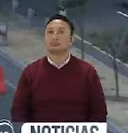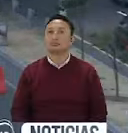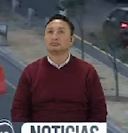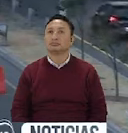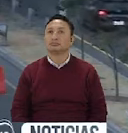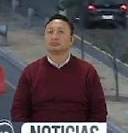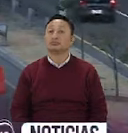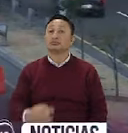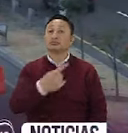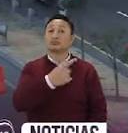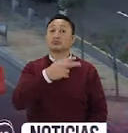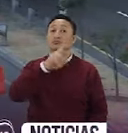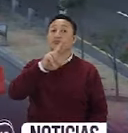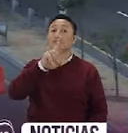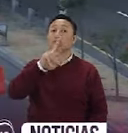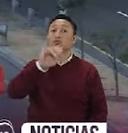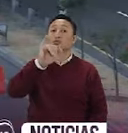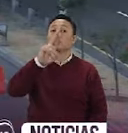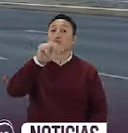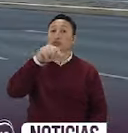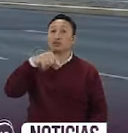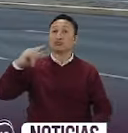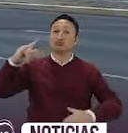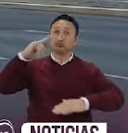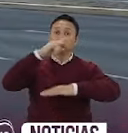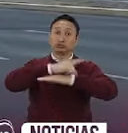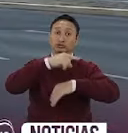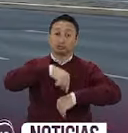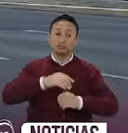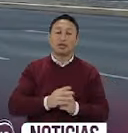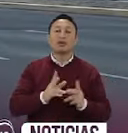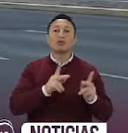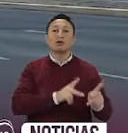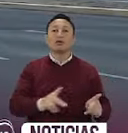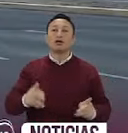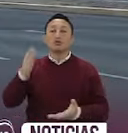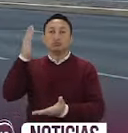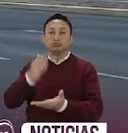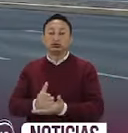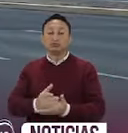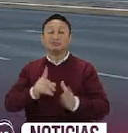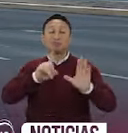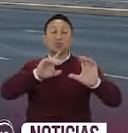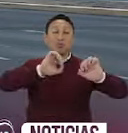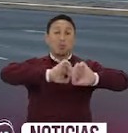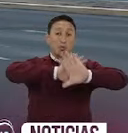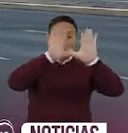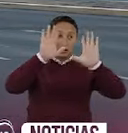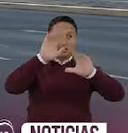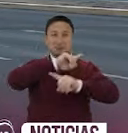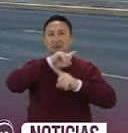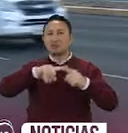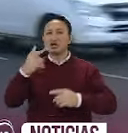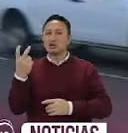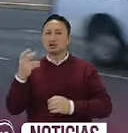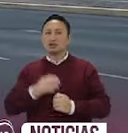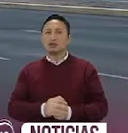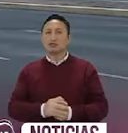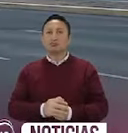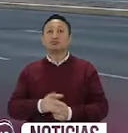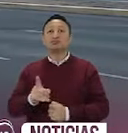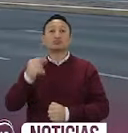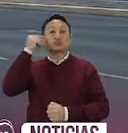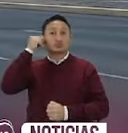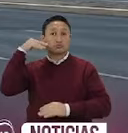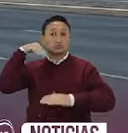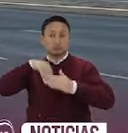al aeropuerto de la capital. En esta arteria vial se tiene planificado el cierre de 6 de la mañana hasta el mediodía, desde la avenida Simón